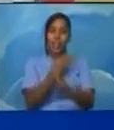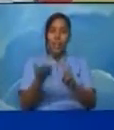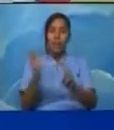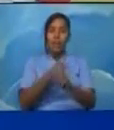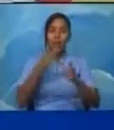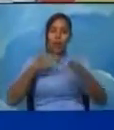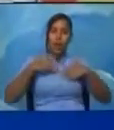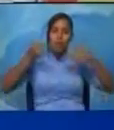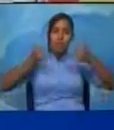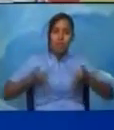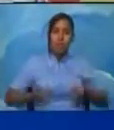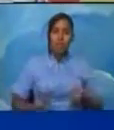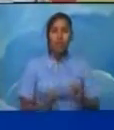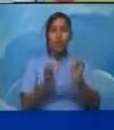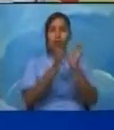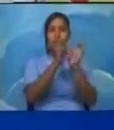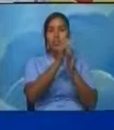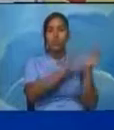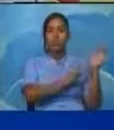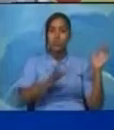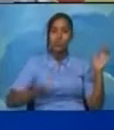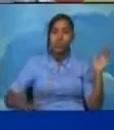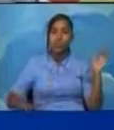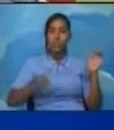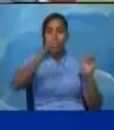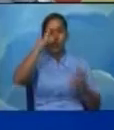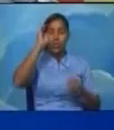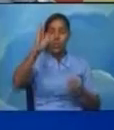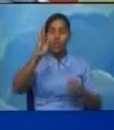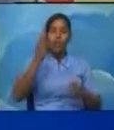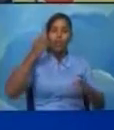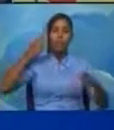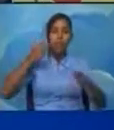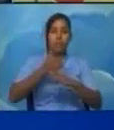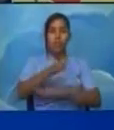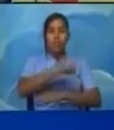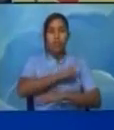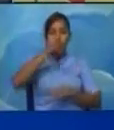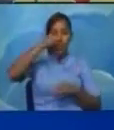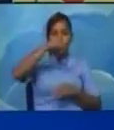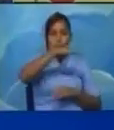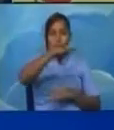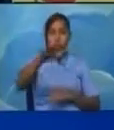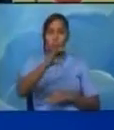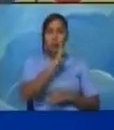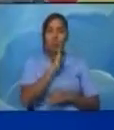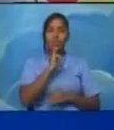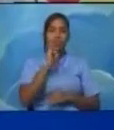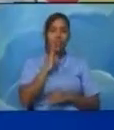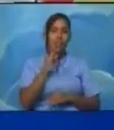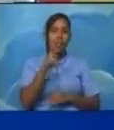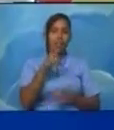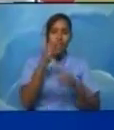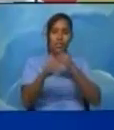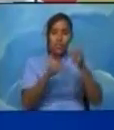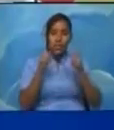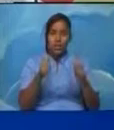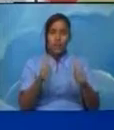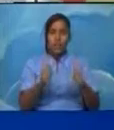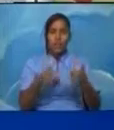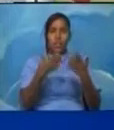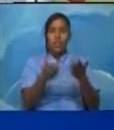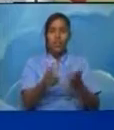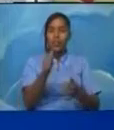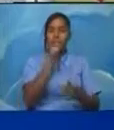a mi Hijo Jesucristo, el Mesías, que está en medio de ustedes haciéndoles bien, dándoles el agua